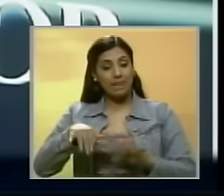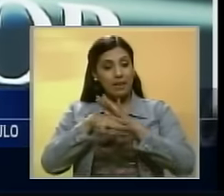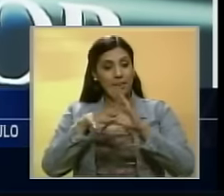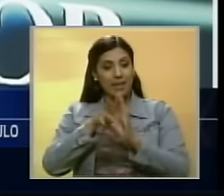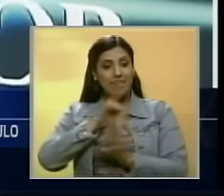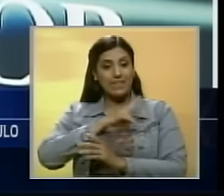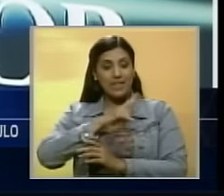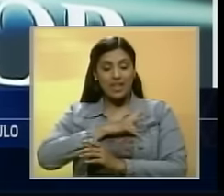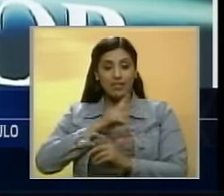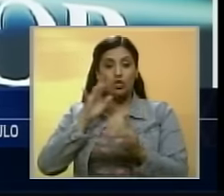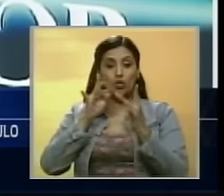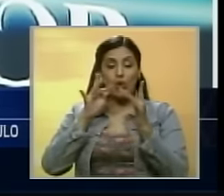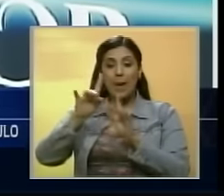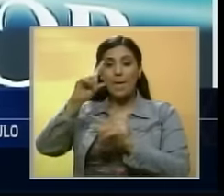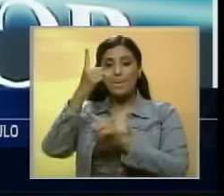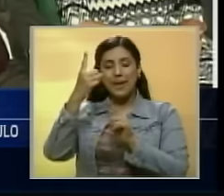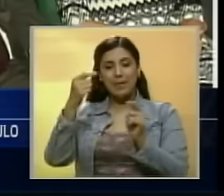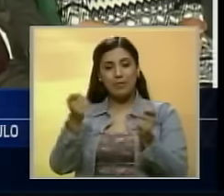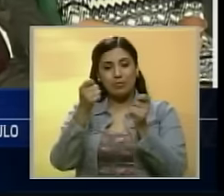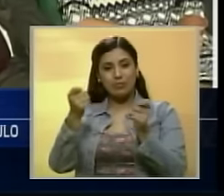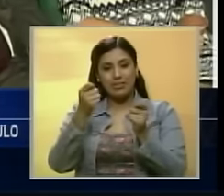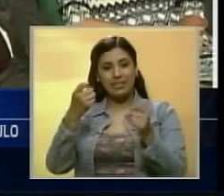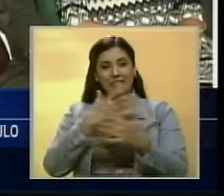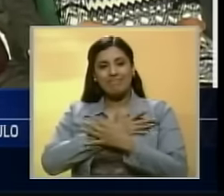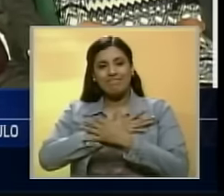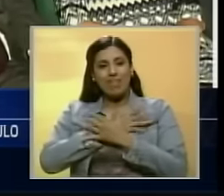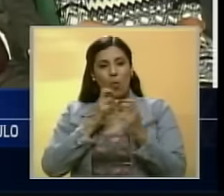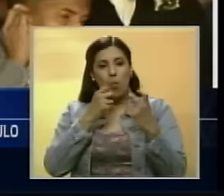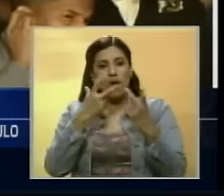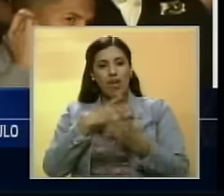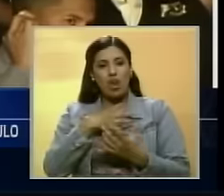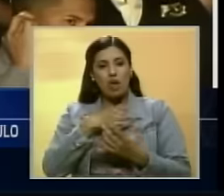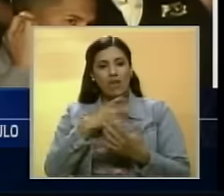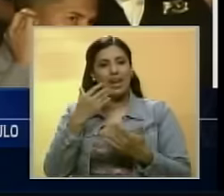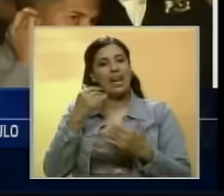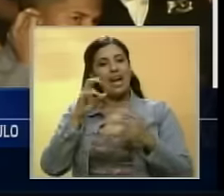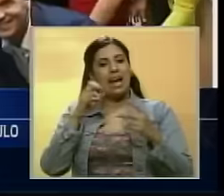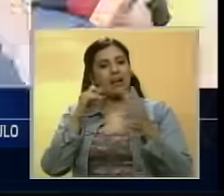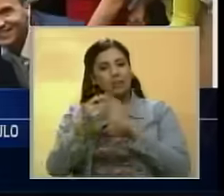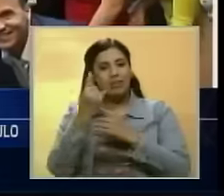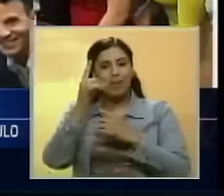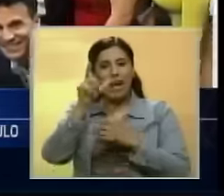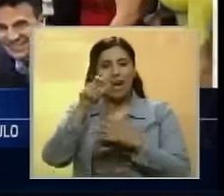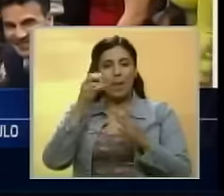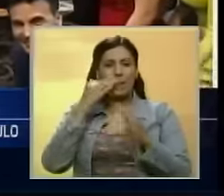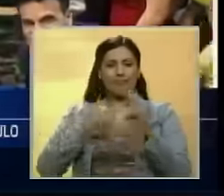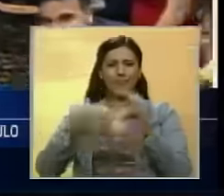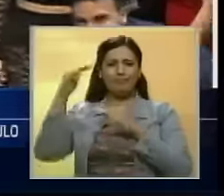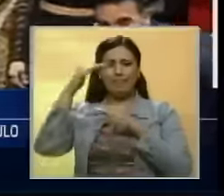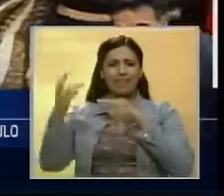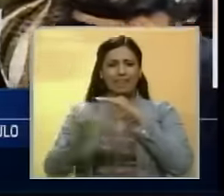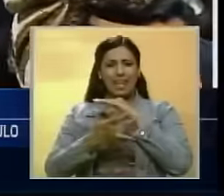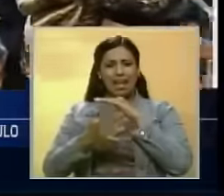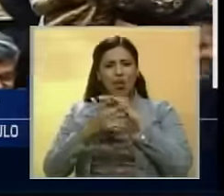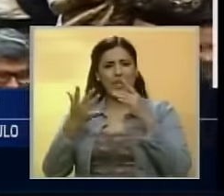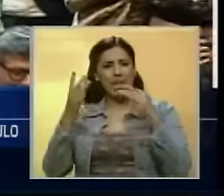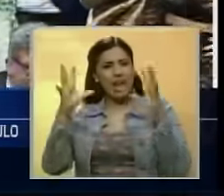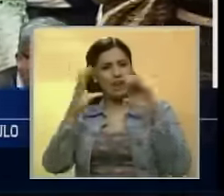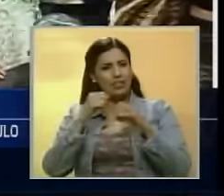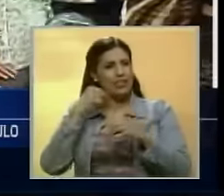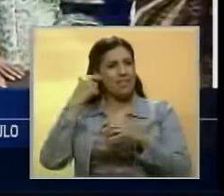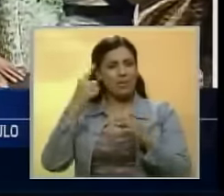benevision transmitió el primer capítulo de esta apasionante historia que promete ser una producción de alta tecnología en una noche de